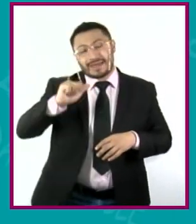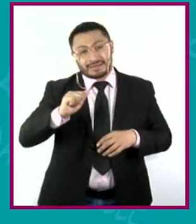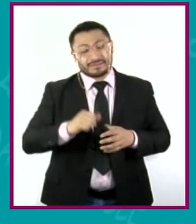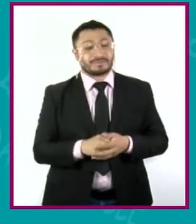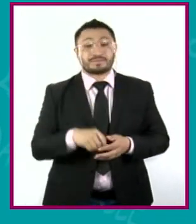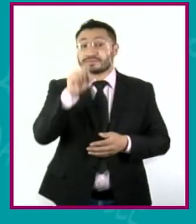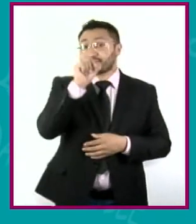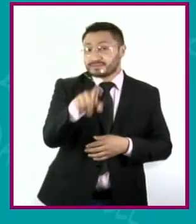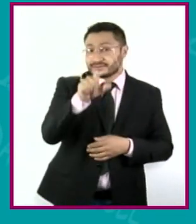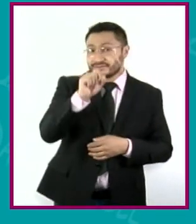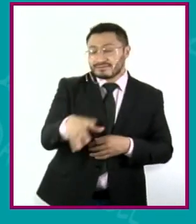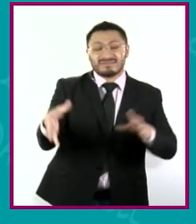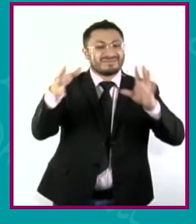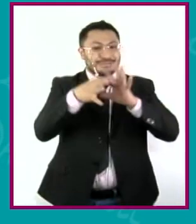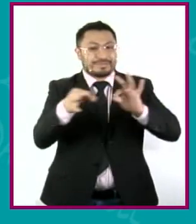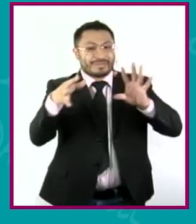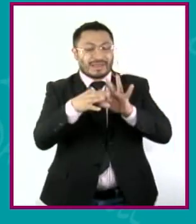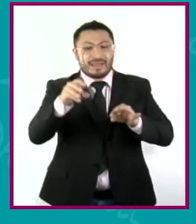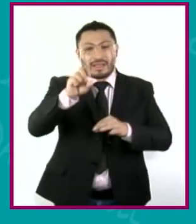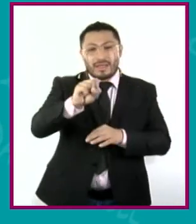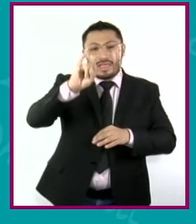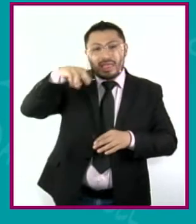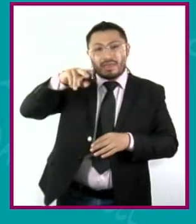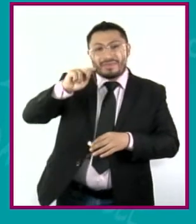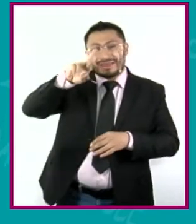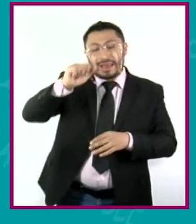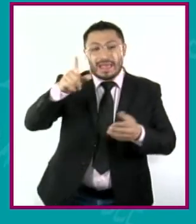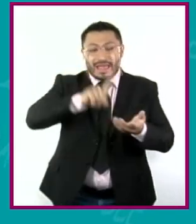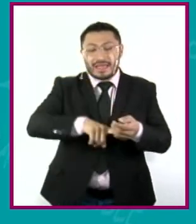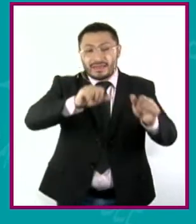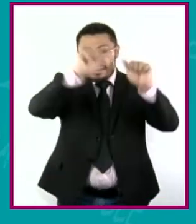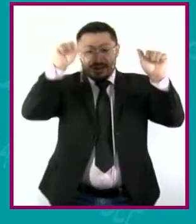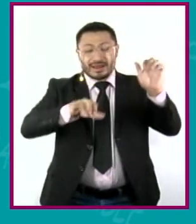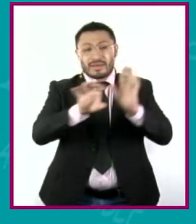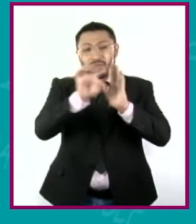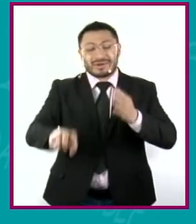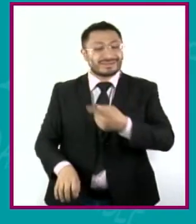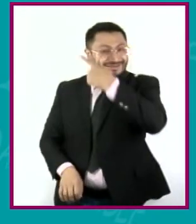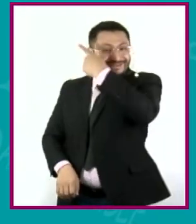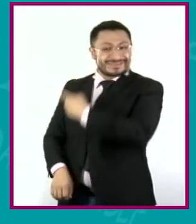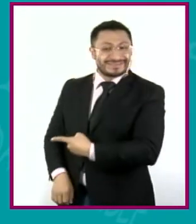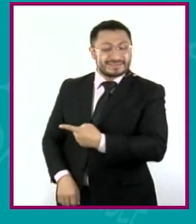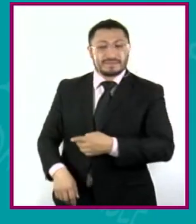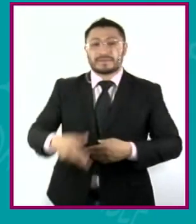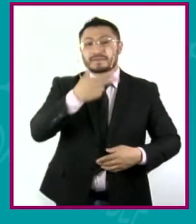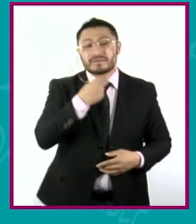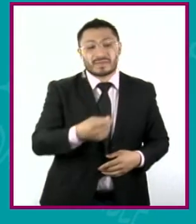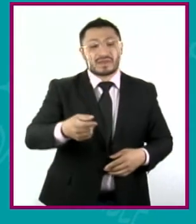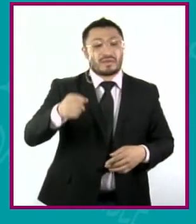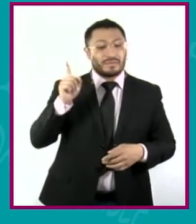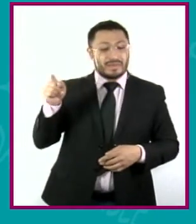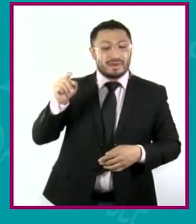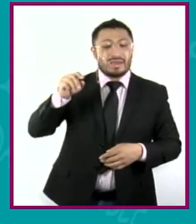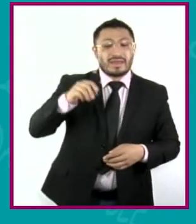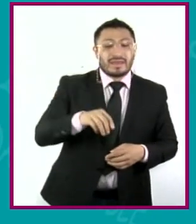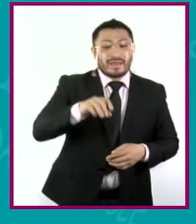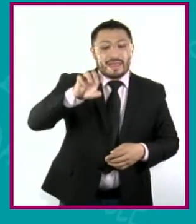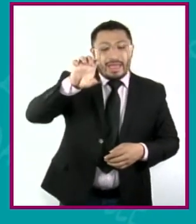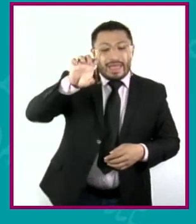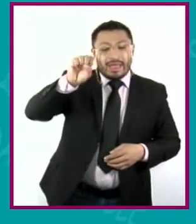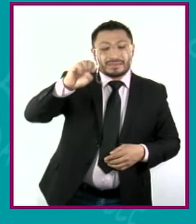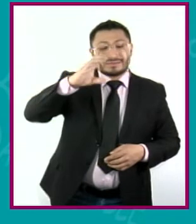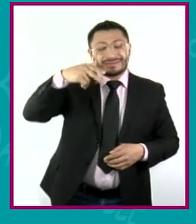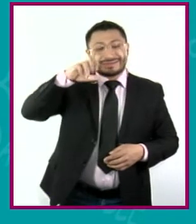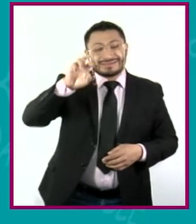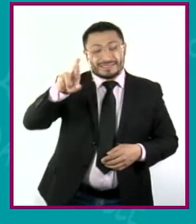O también hablar de simetrías en el arte, como en algunos grabados de Escher, que fue un artista neerlandés conocido por sus grabados